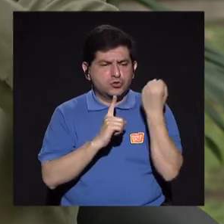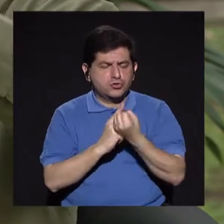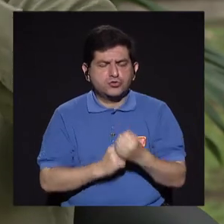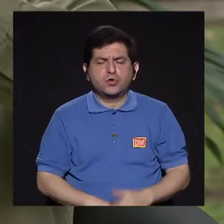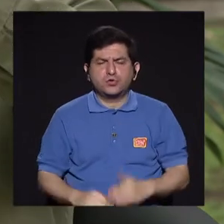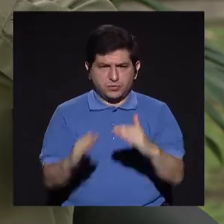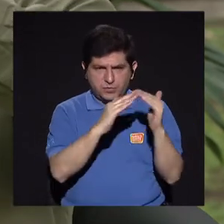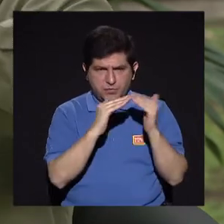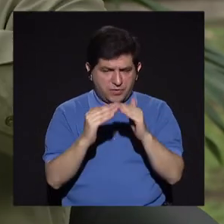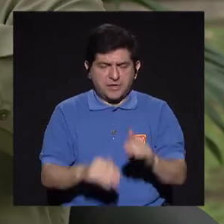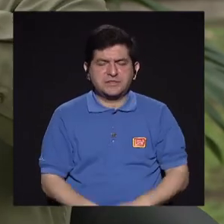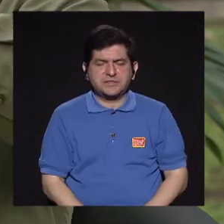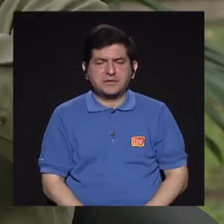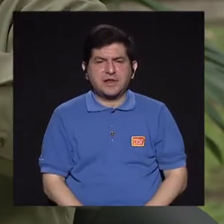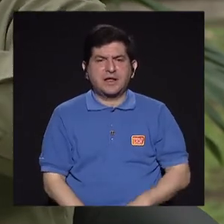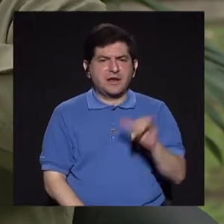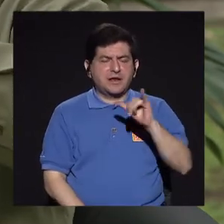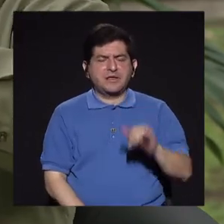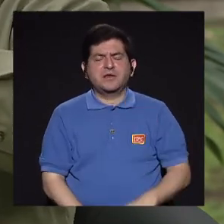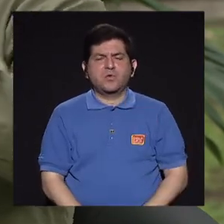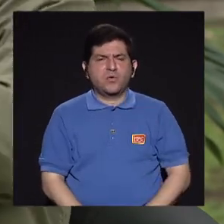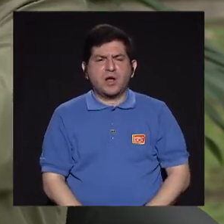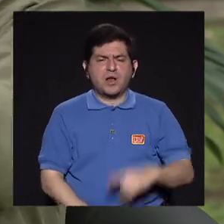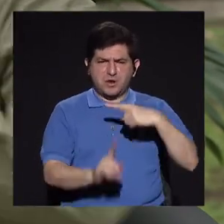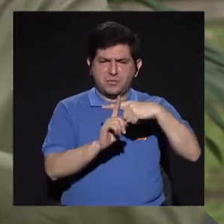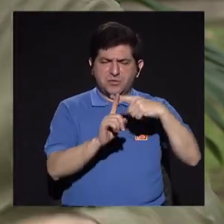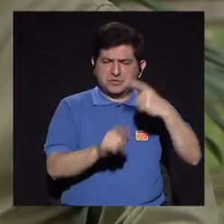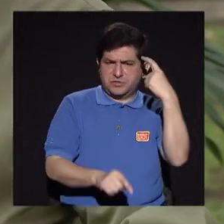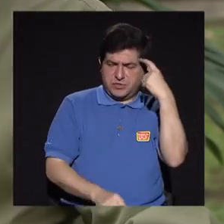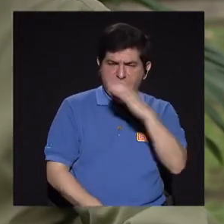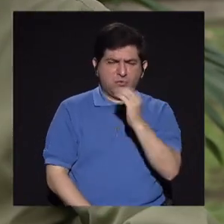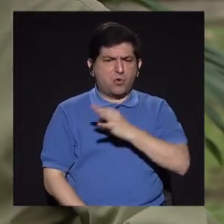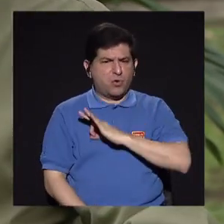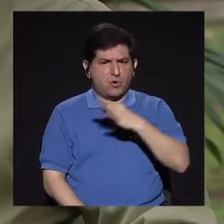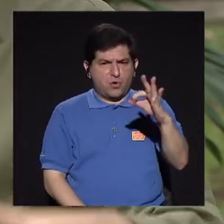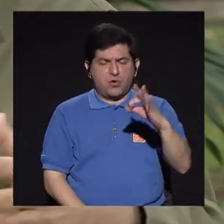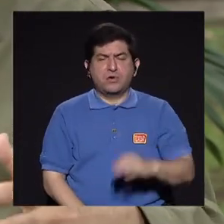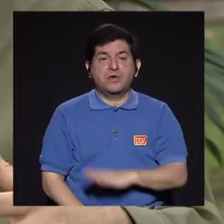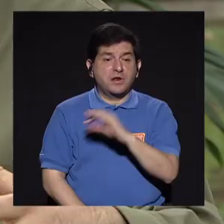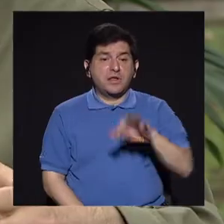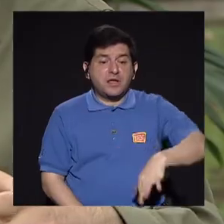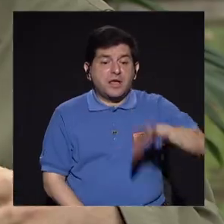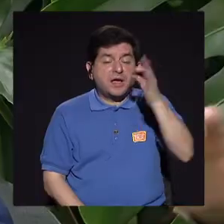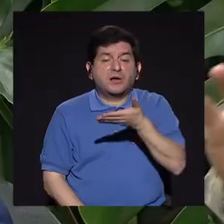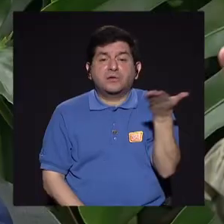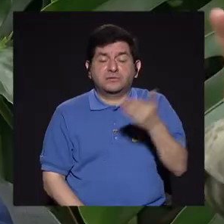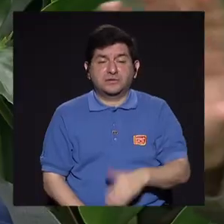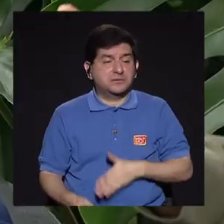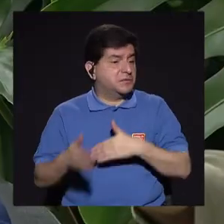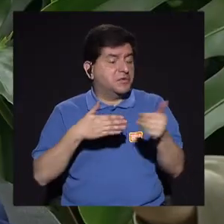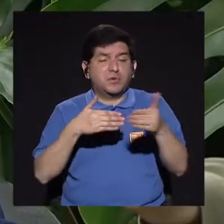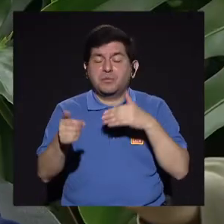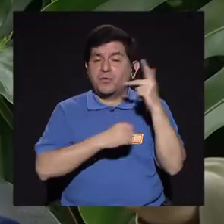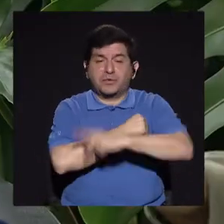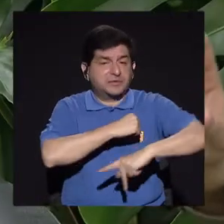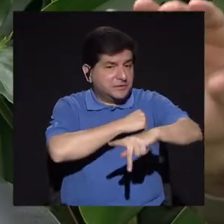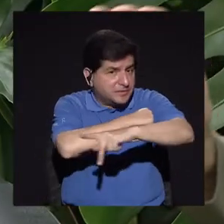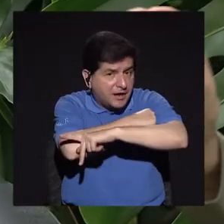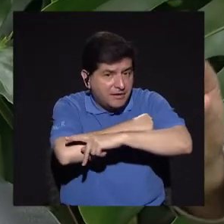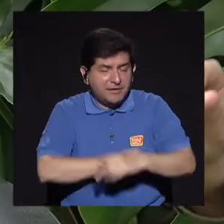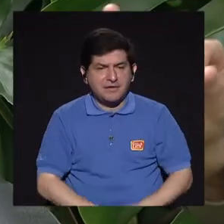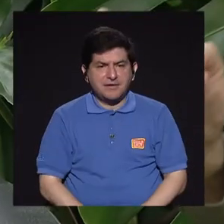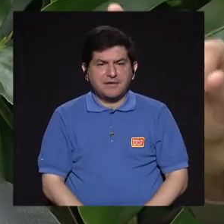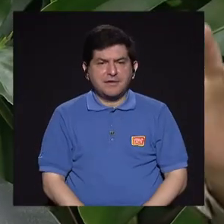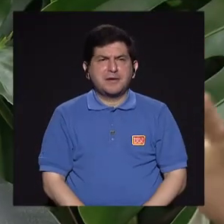sociodemográficas, clínicas, optimismo, espiritualidad y la disposición que tienen las personas a usar un placebo. Y encontramos que, sin importar el país,